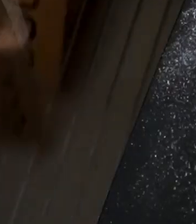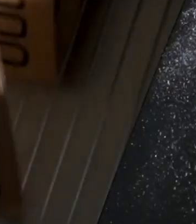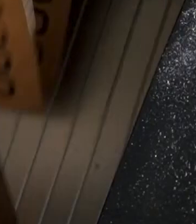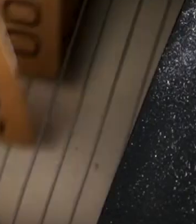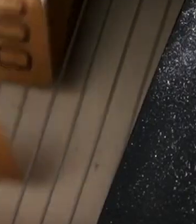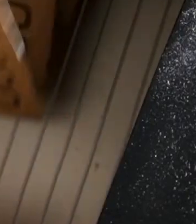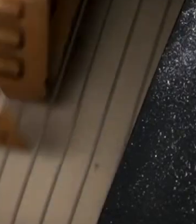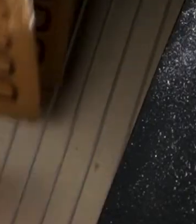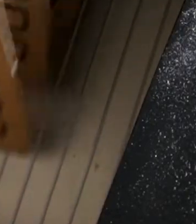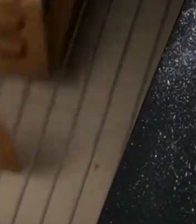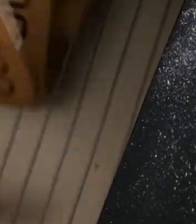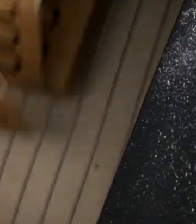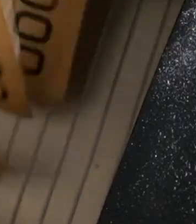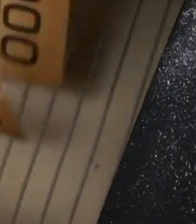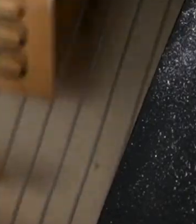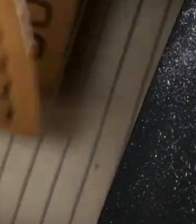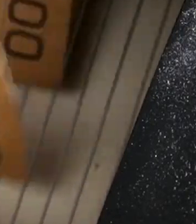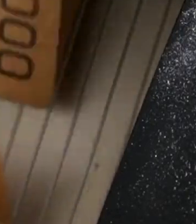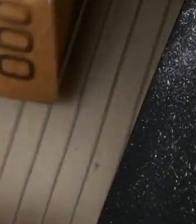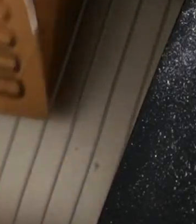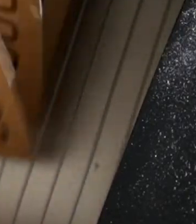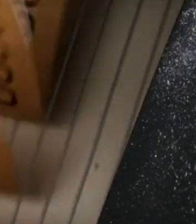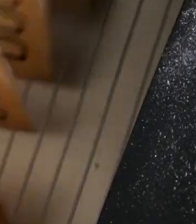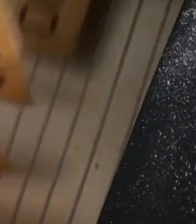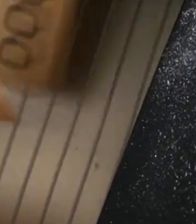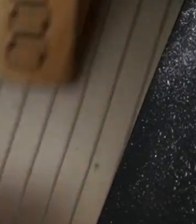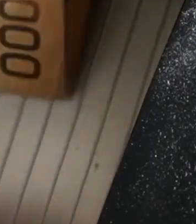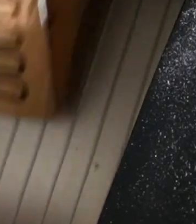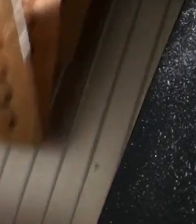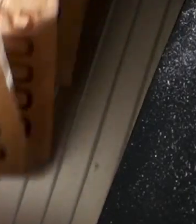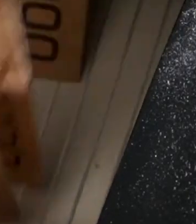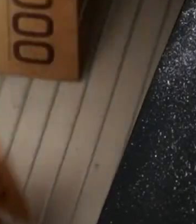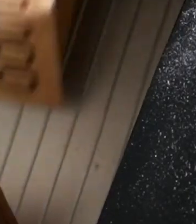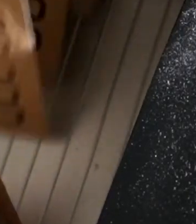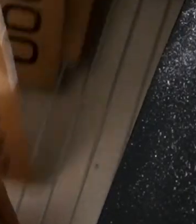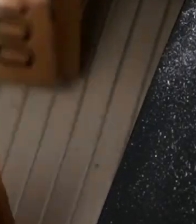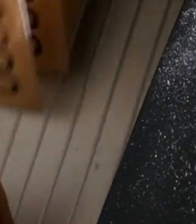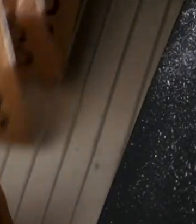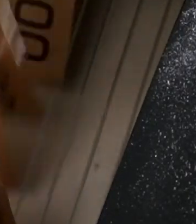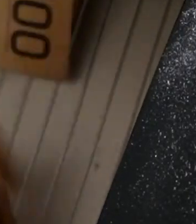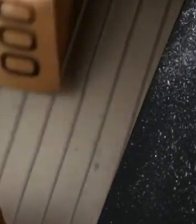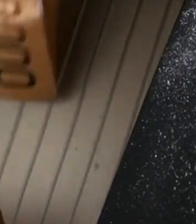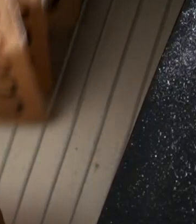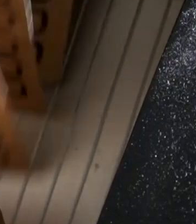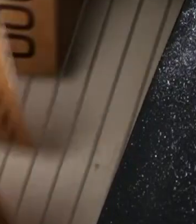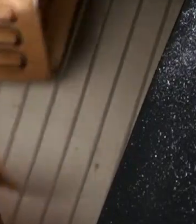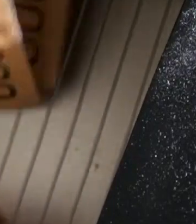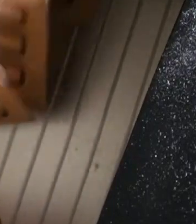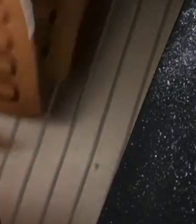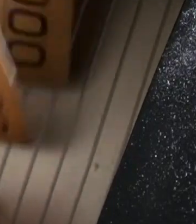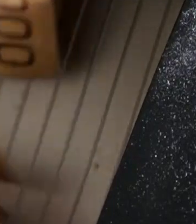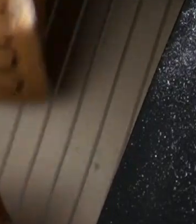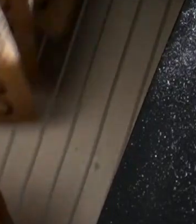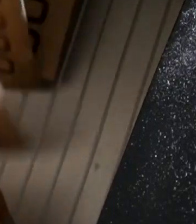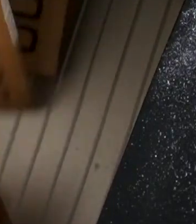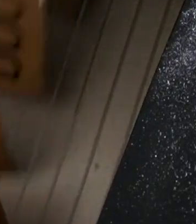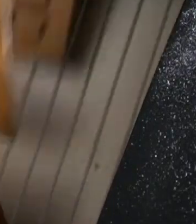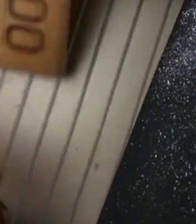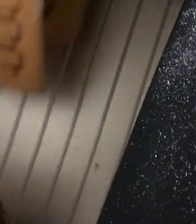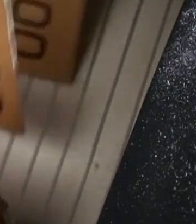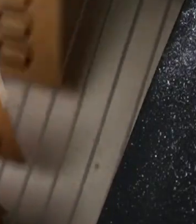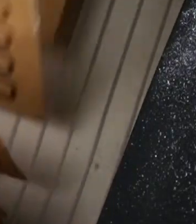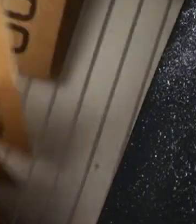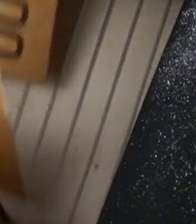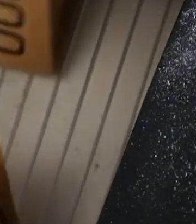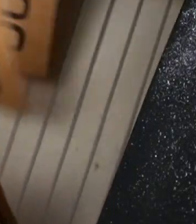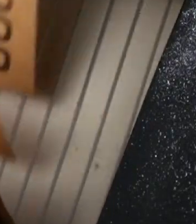crecido en términos reales un 4,5%, y en los últimos 5, 8